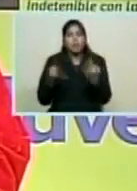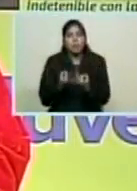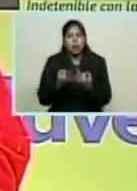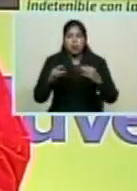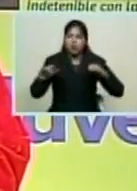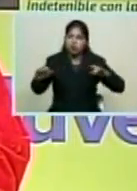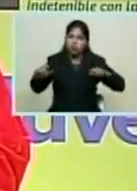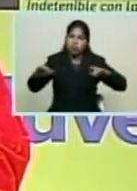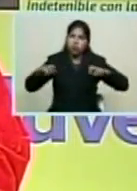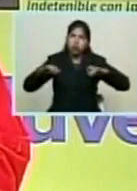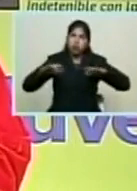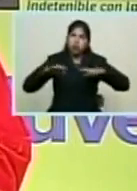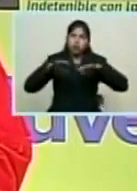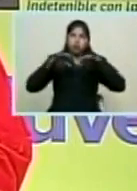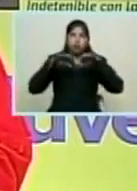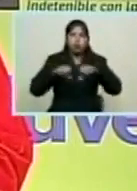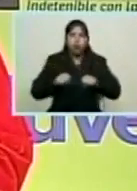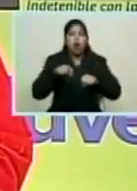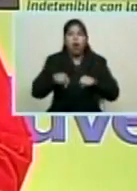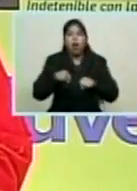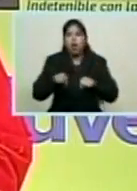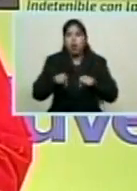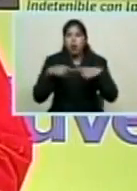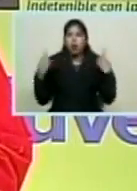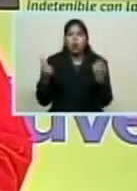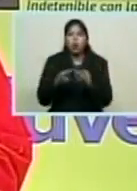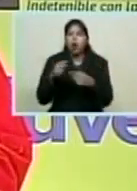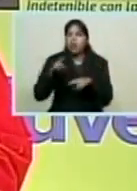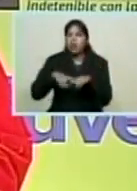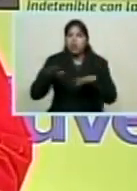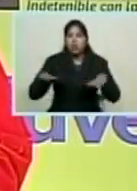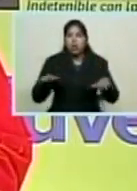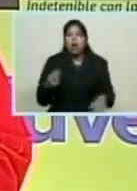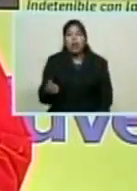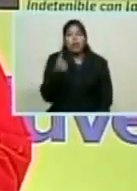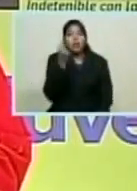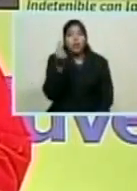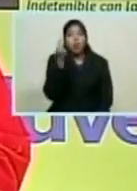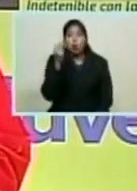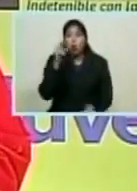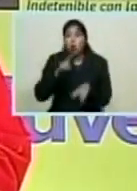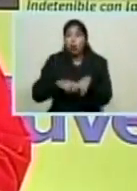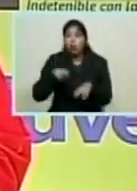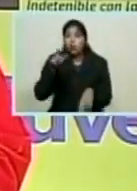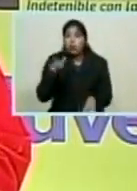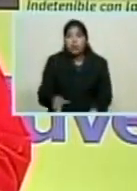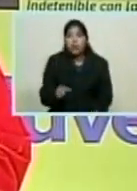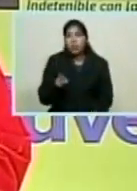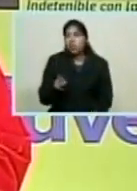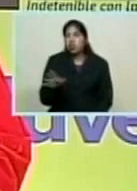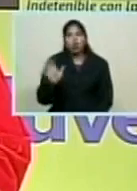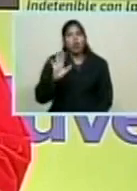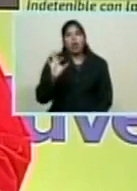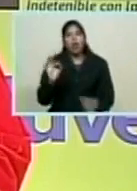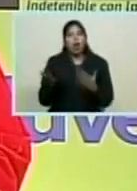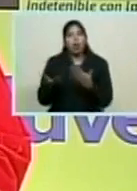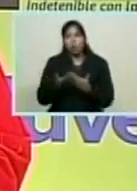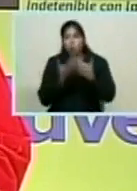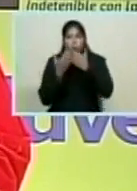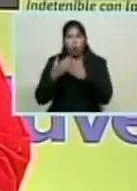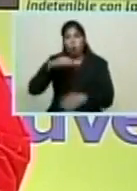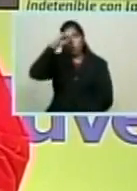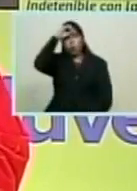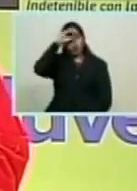a todos los niños y niñas, para que ningún niño venezolano se quede sin escuela. Es una gran meta del